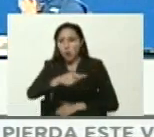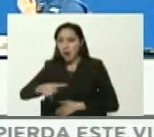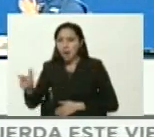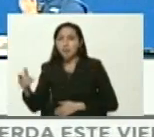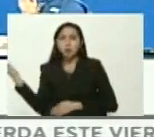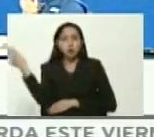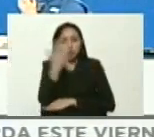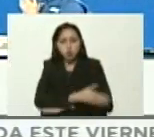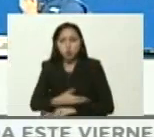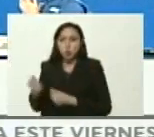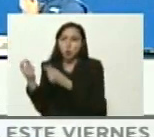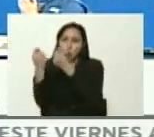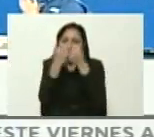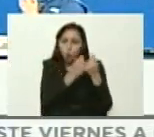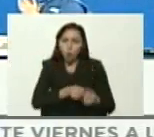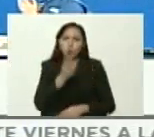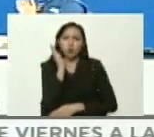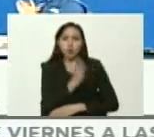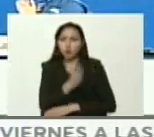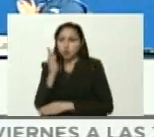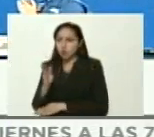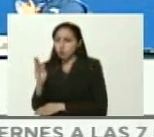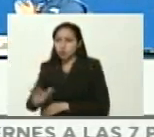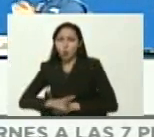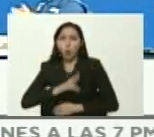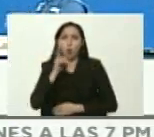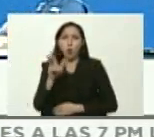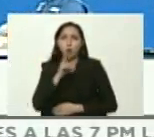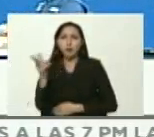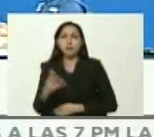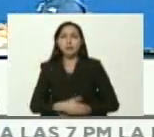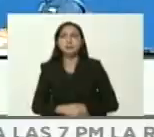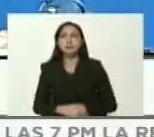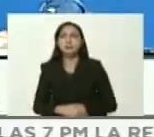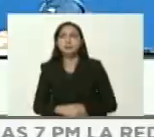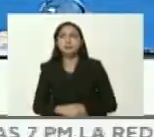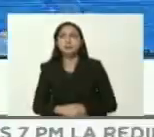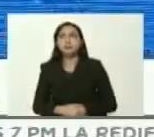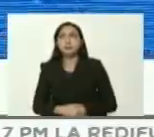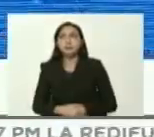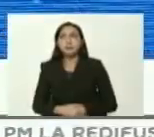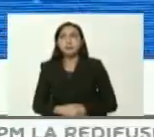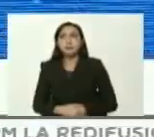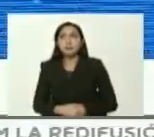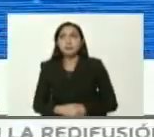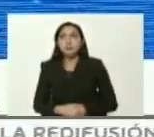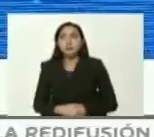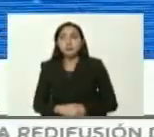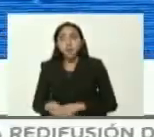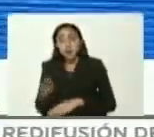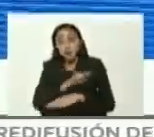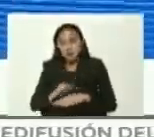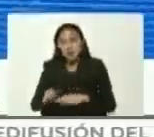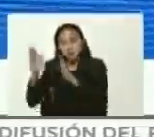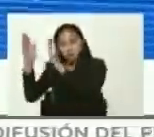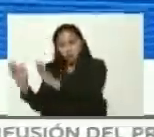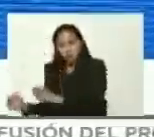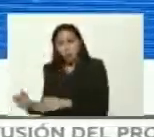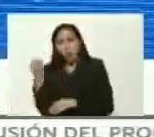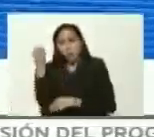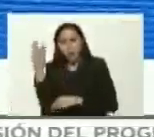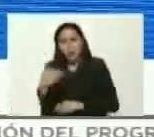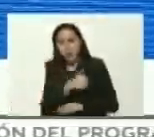del bloqueo, de las sanciones crueles y criminales. Yo quisiera que el compañero Mervin Maldonado nos hiciera